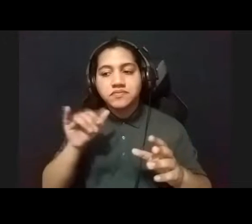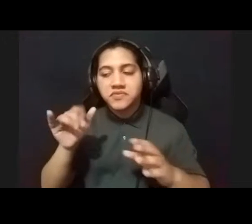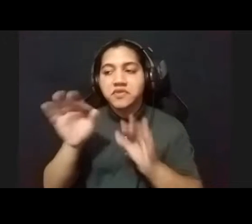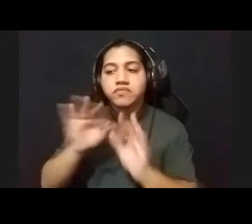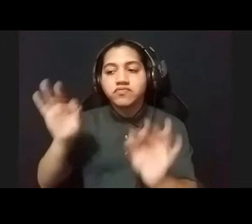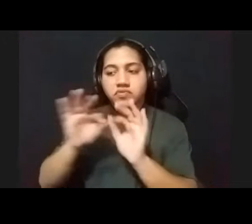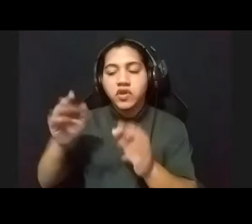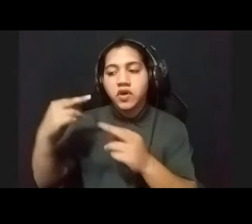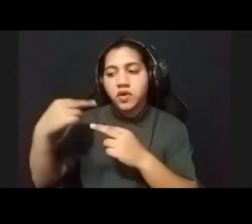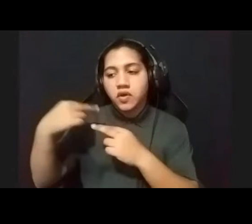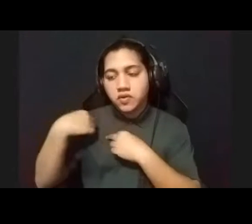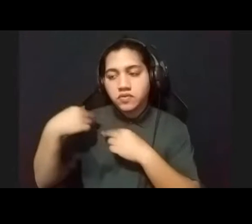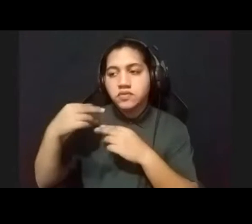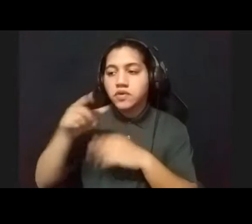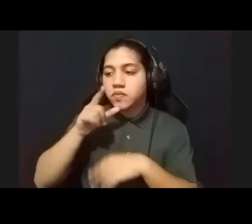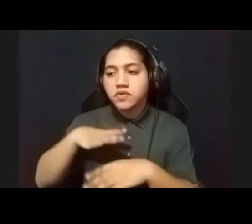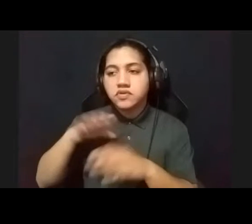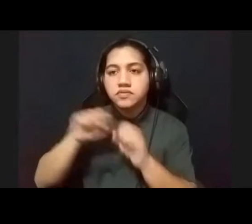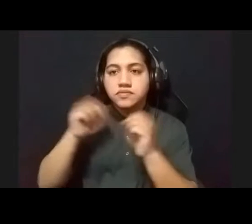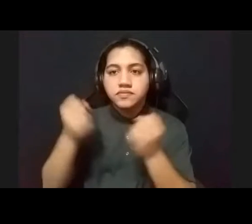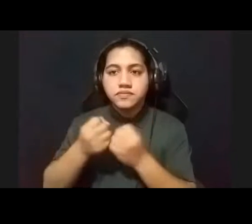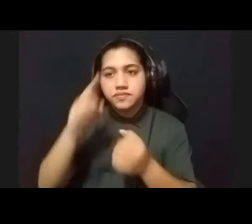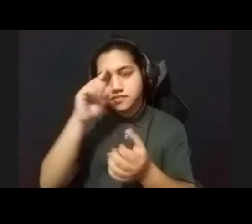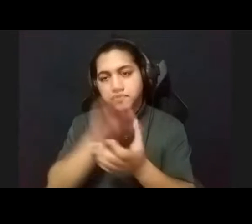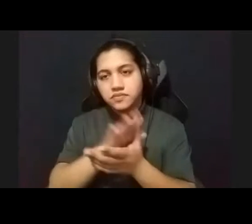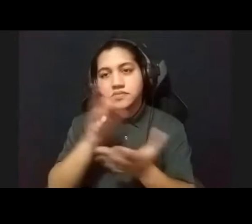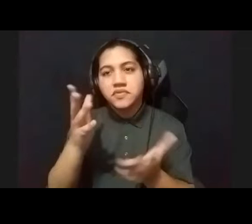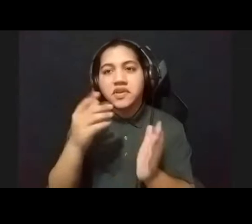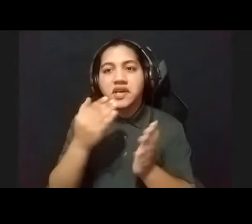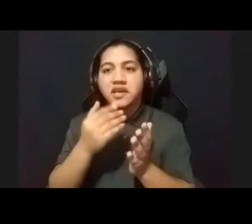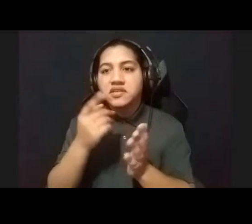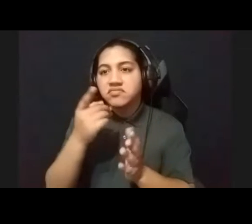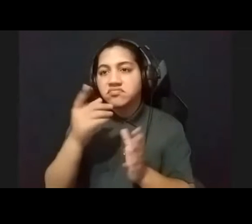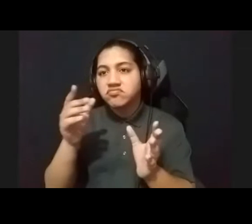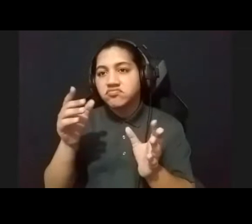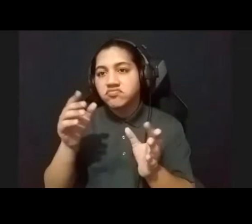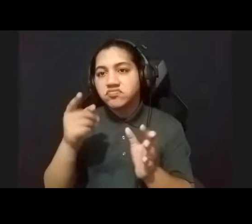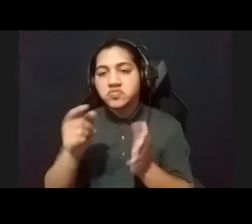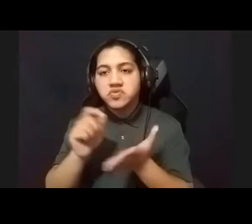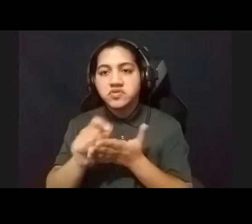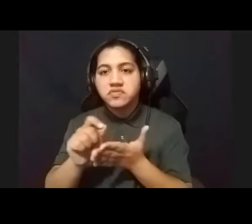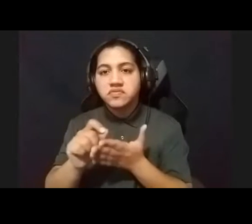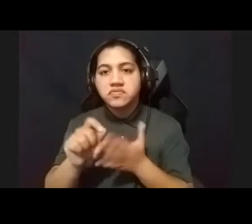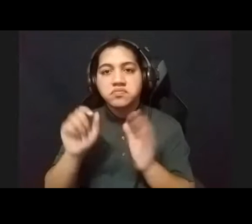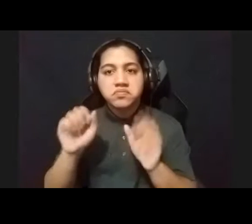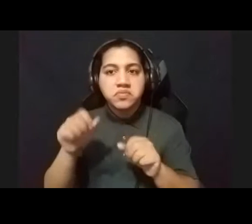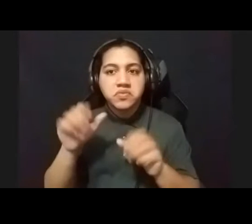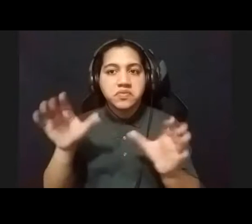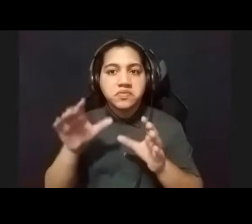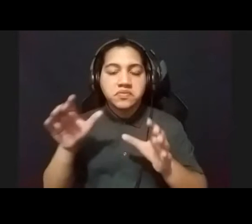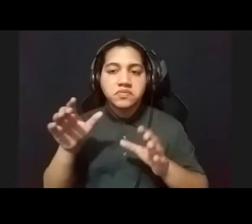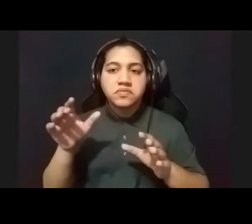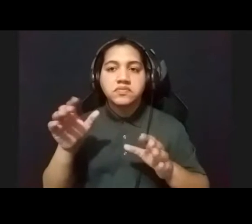sociedad. Yo creo que eso es básico. Hice algunas anotaciones sobre qué podemos hacer